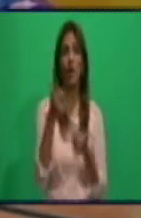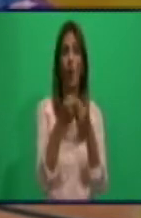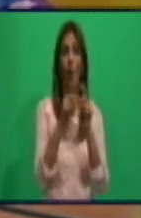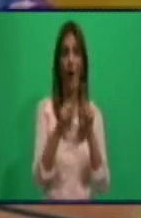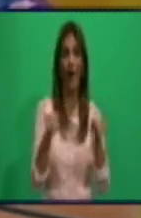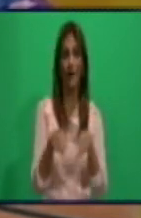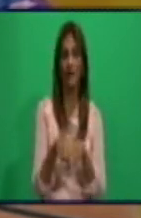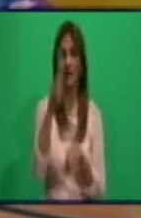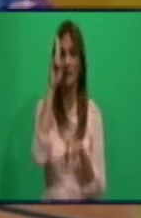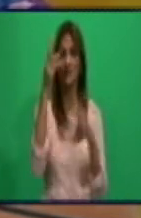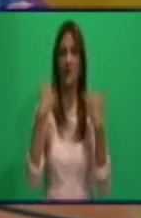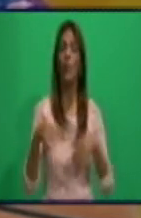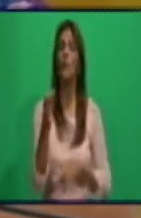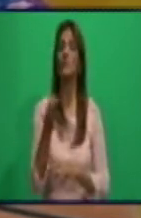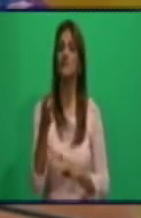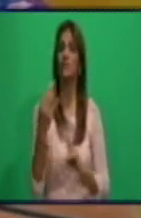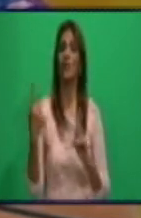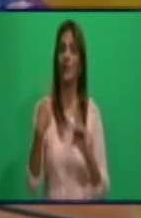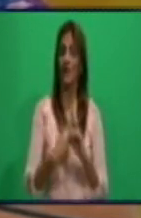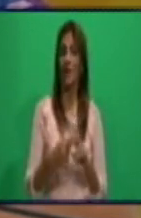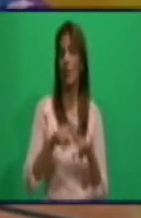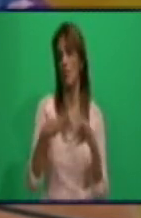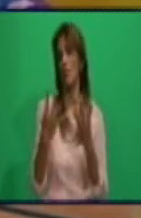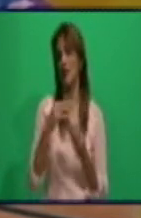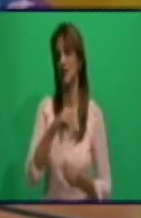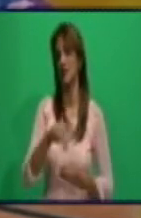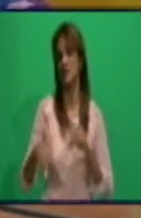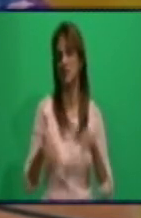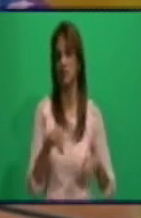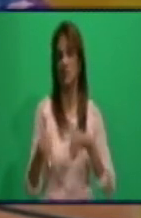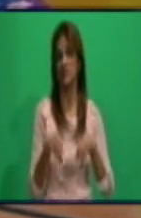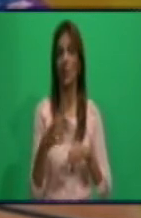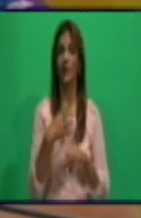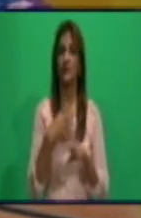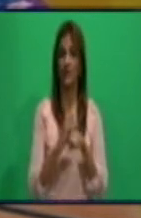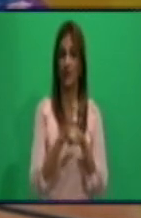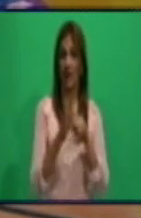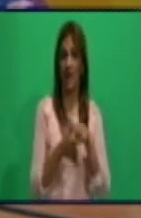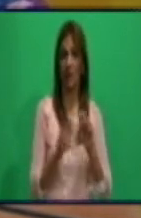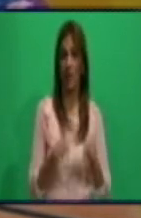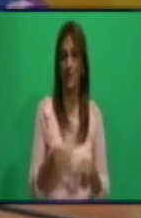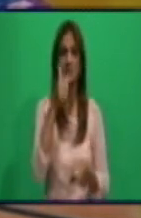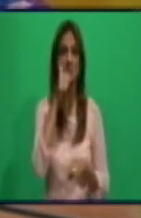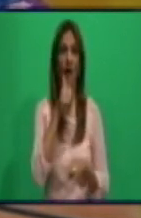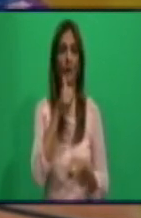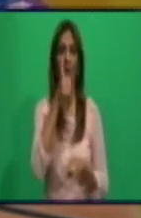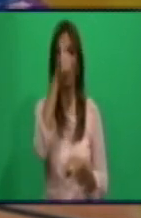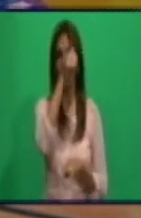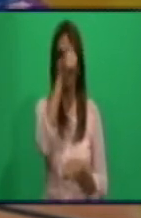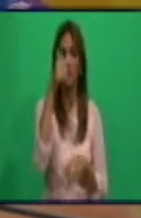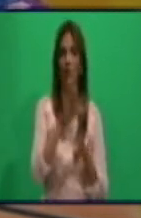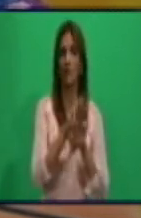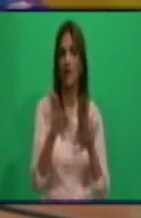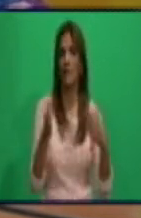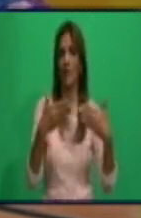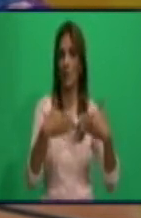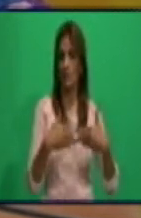de bayamo por las complejidades epidemiológica entre sábado y domingo ya se hizo teníamos el cierre de san juan